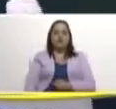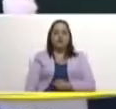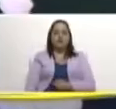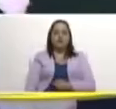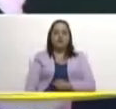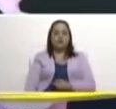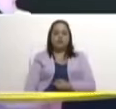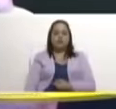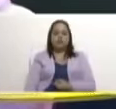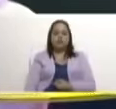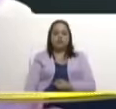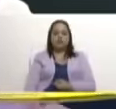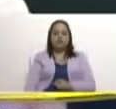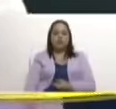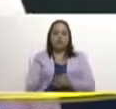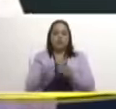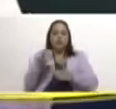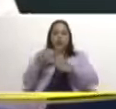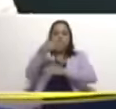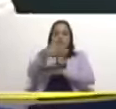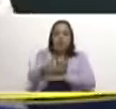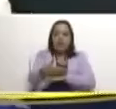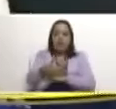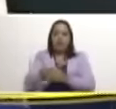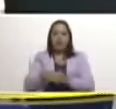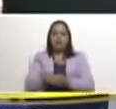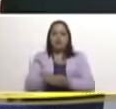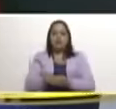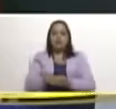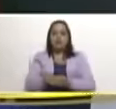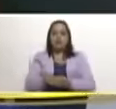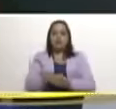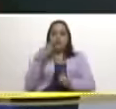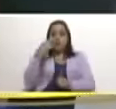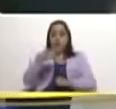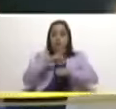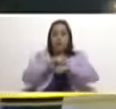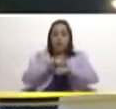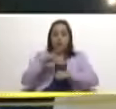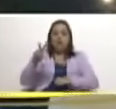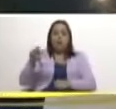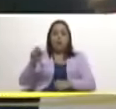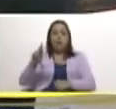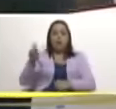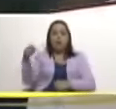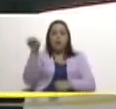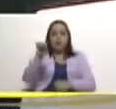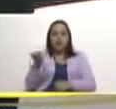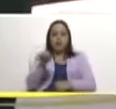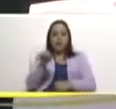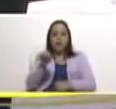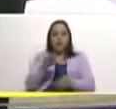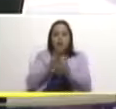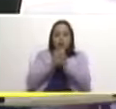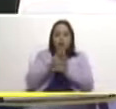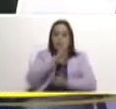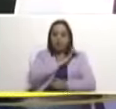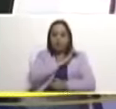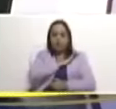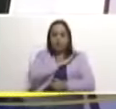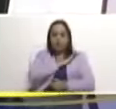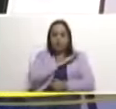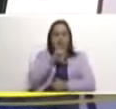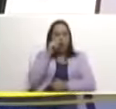Y más adelante decía el doctor Vargas, amigo personal del